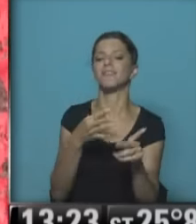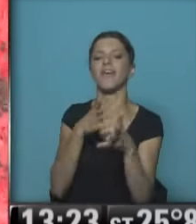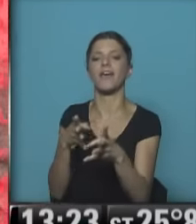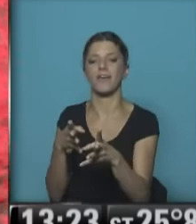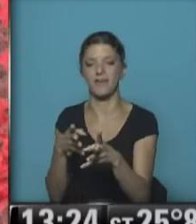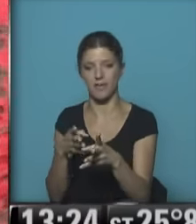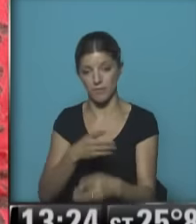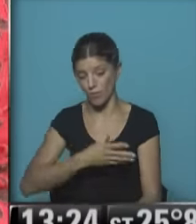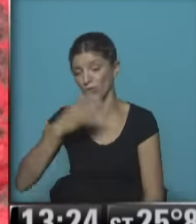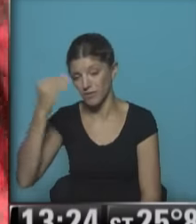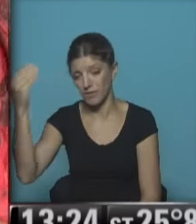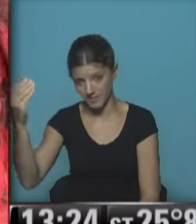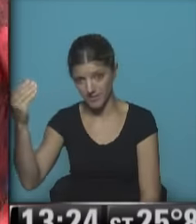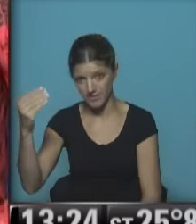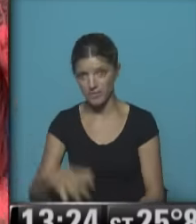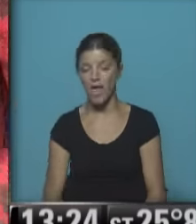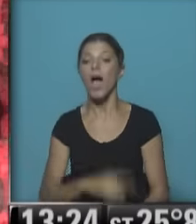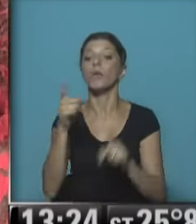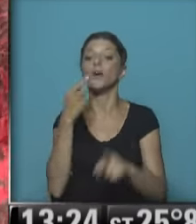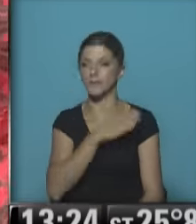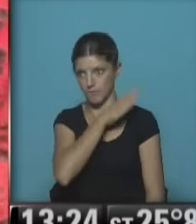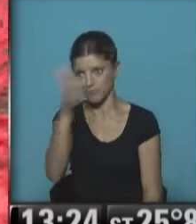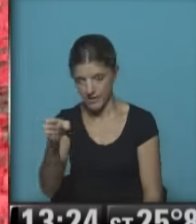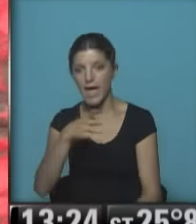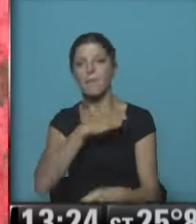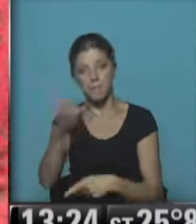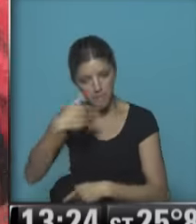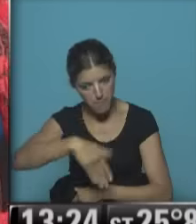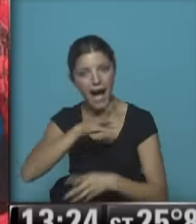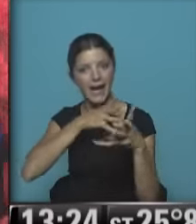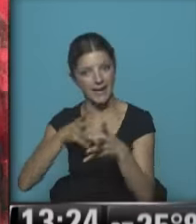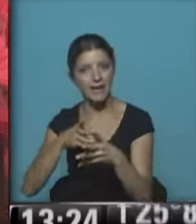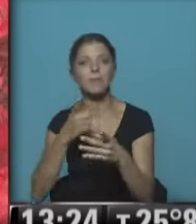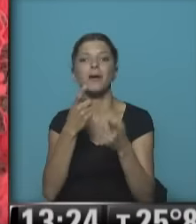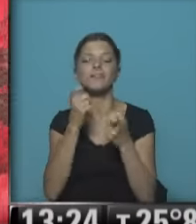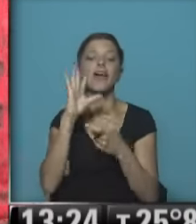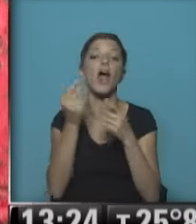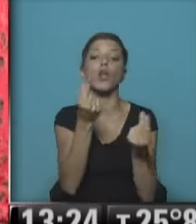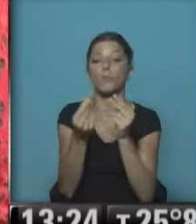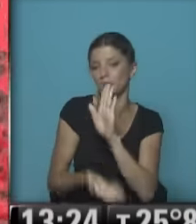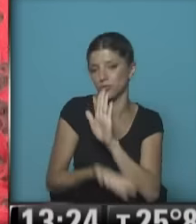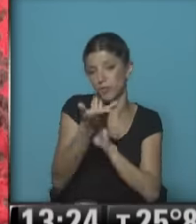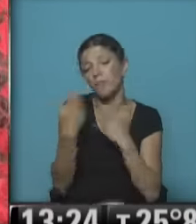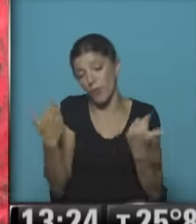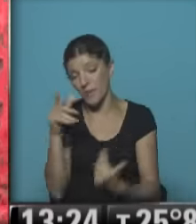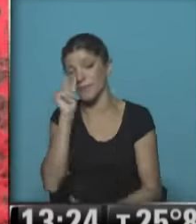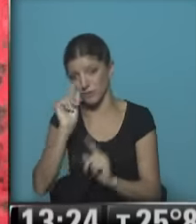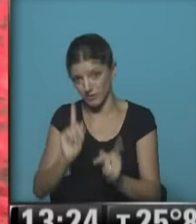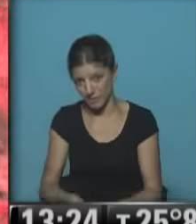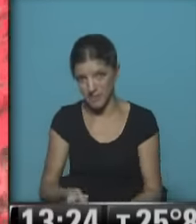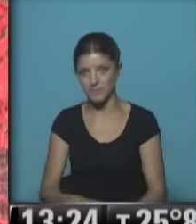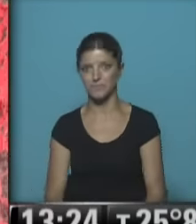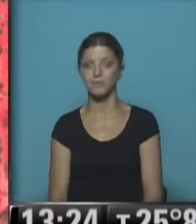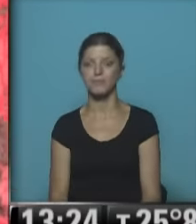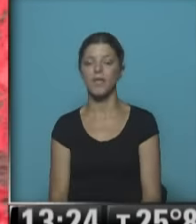muchas ocasiones, aquellos que dicen vamos es porque necesitan el aumento de algún precio. ¿Por qué no del petróleo? Claro está, tantas veces ha